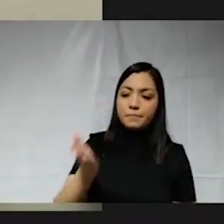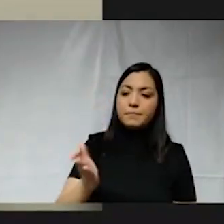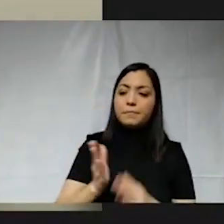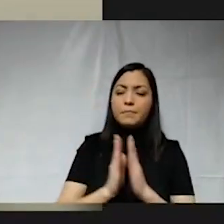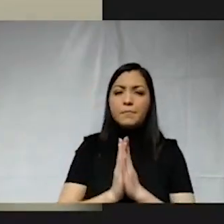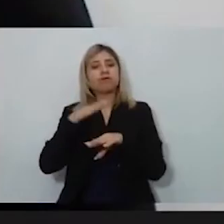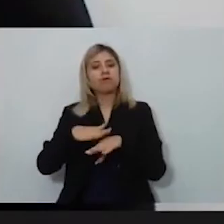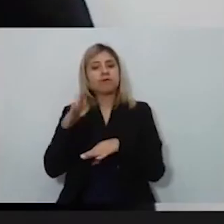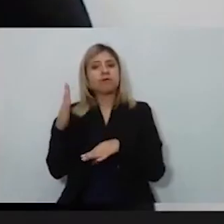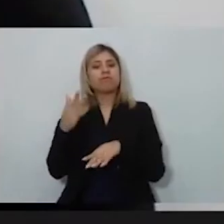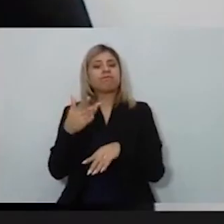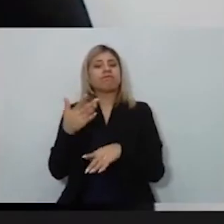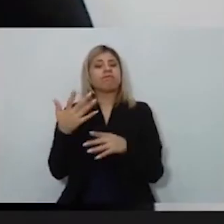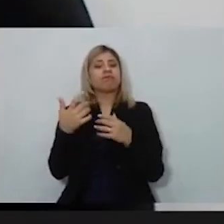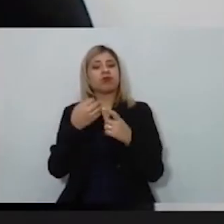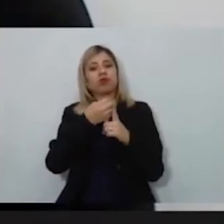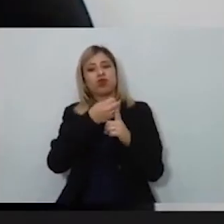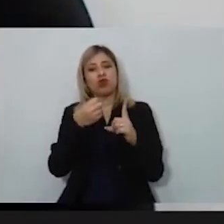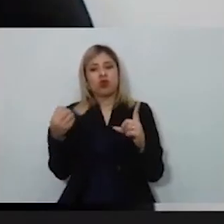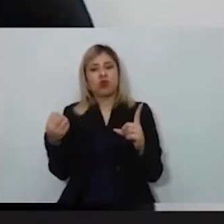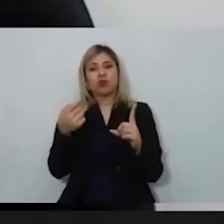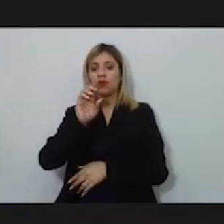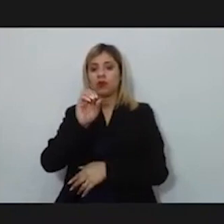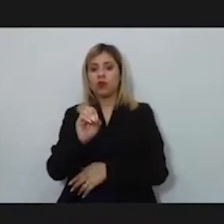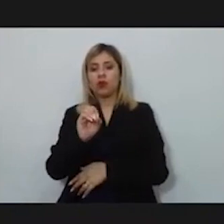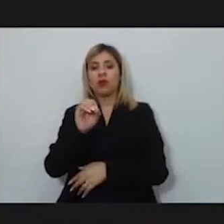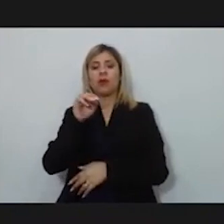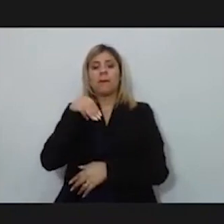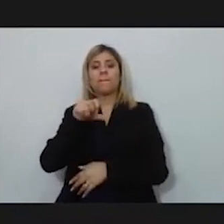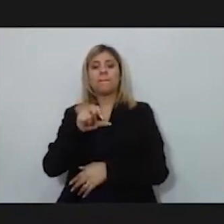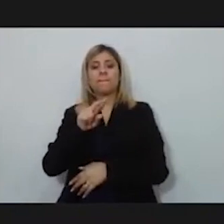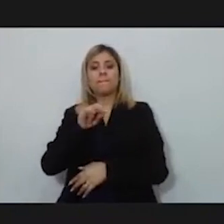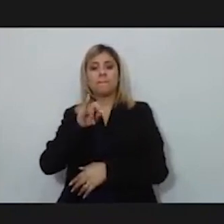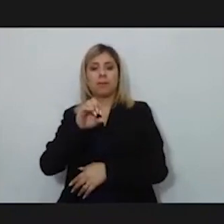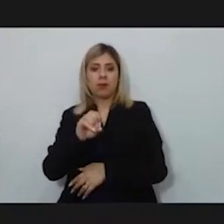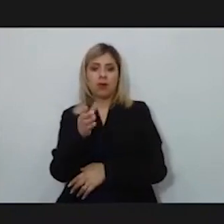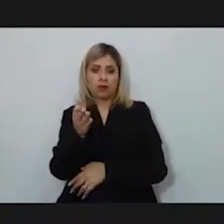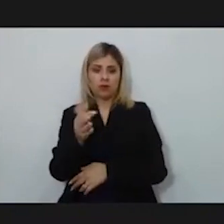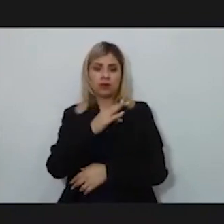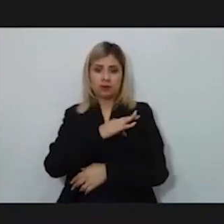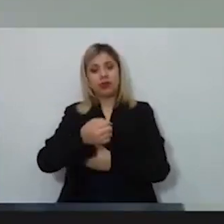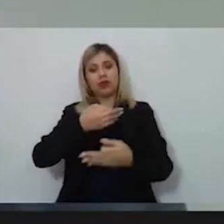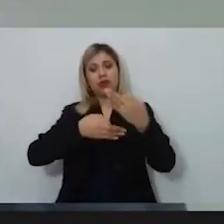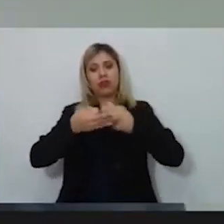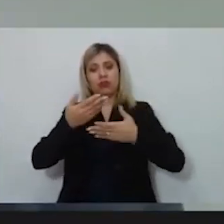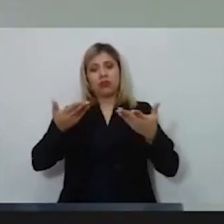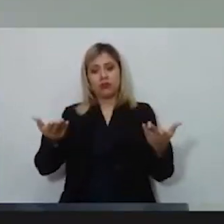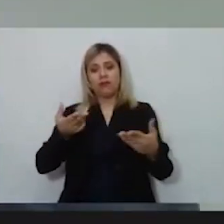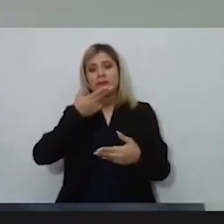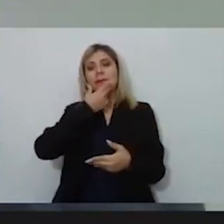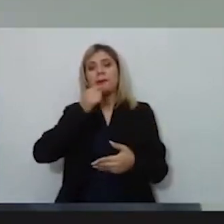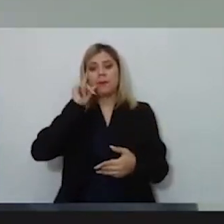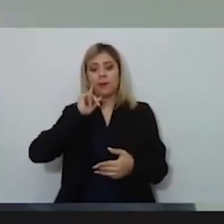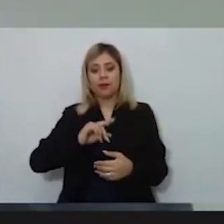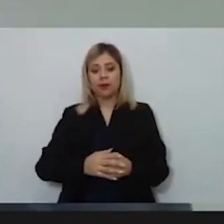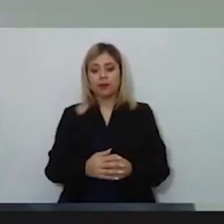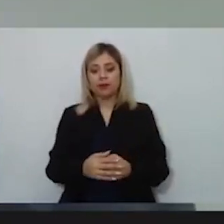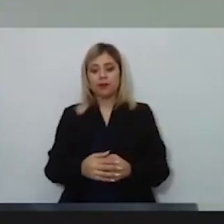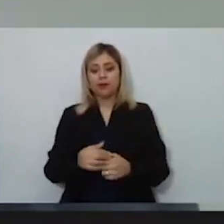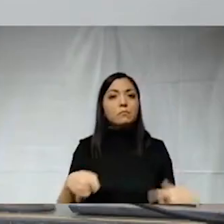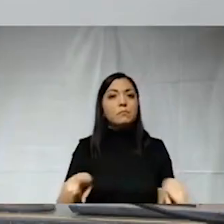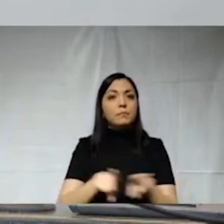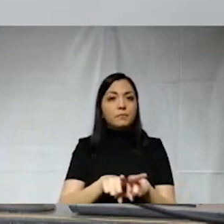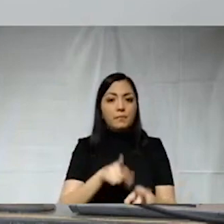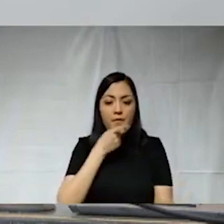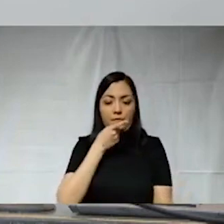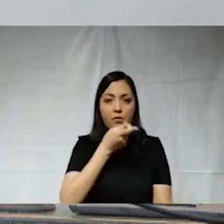del Consejo del iepc determinaron que el orden de género en candidaturas municipales se va a definir hasta que